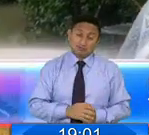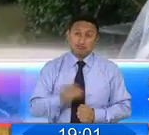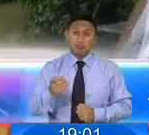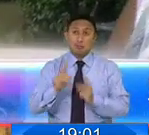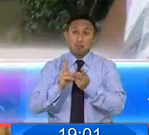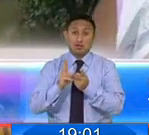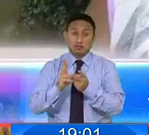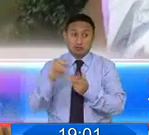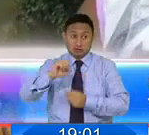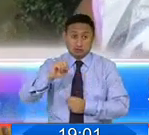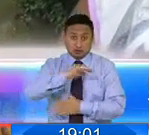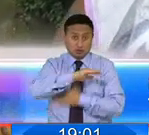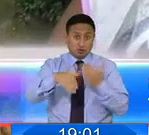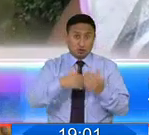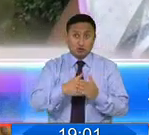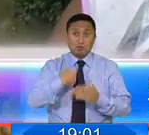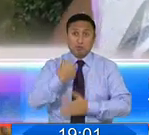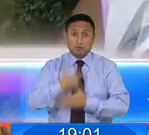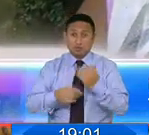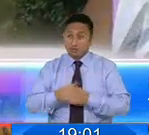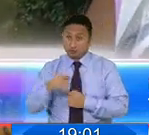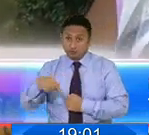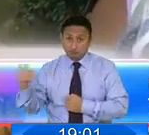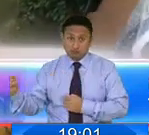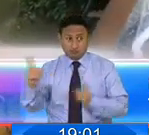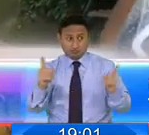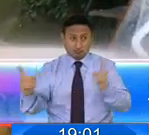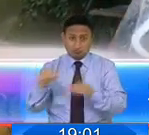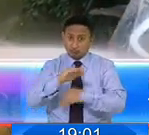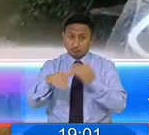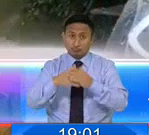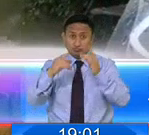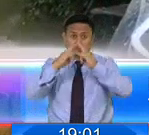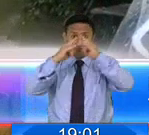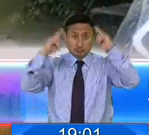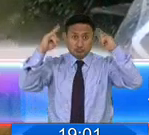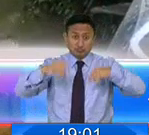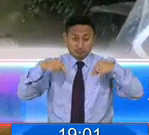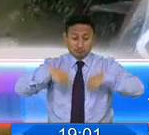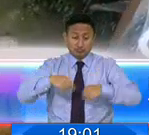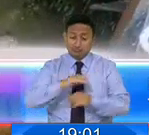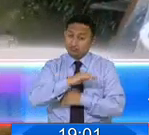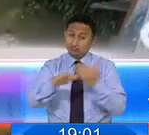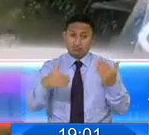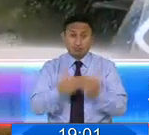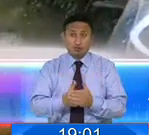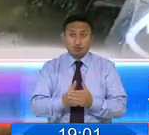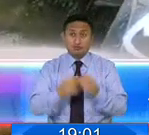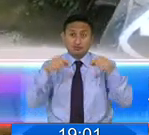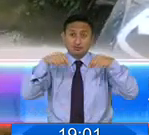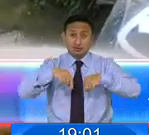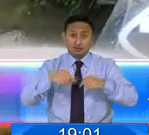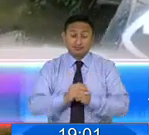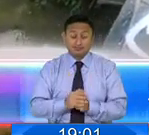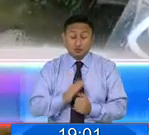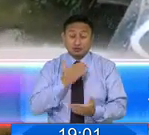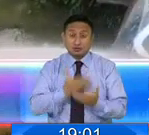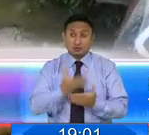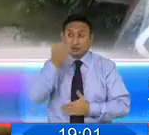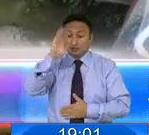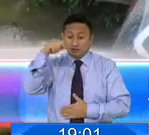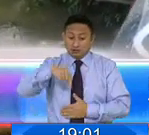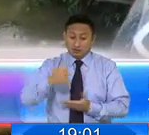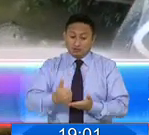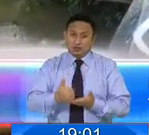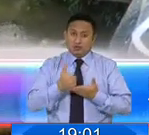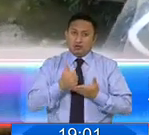han hecho? Sí, los vecinos también, mi hijo que vive allá también, mi hijo también hizo una carpita, todos han hecho, han venido, gracias a Dios, este muro, más que